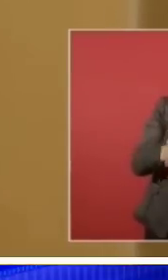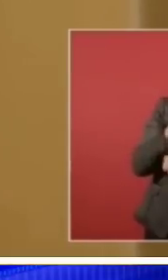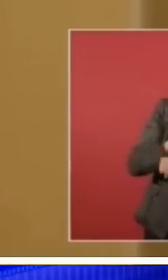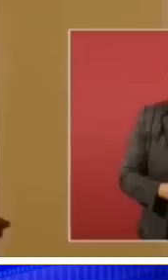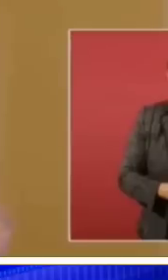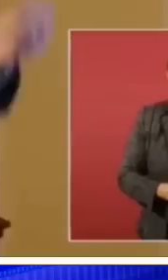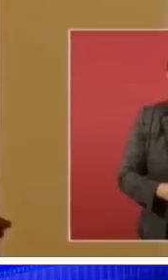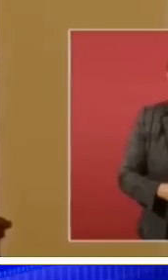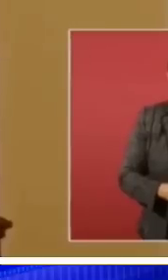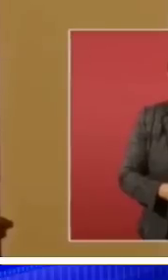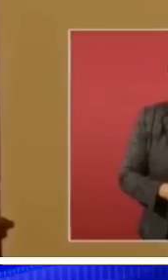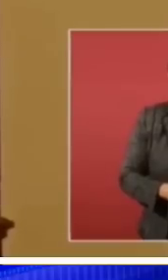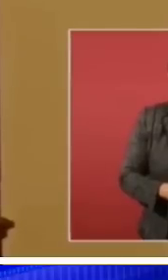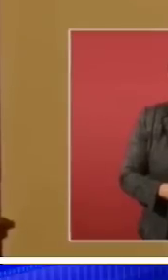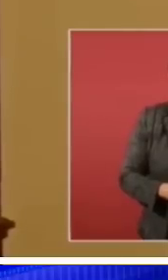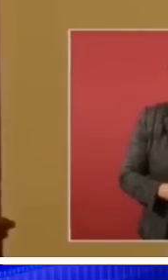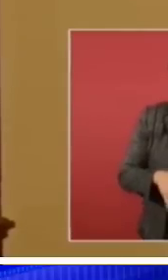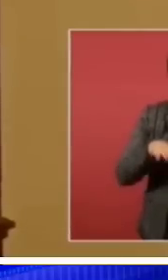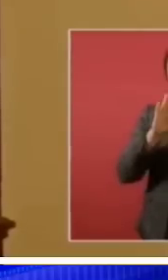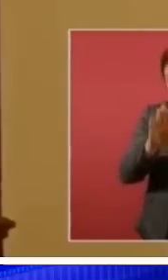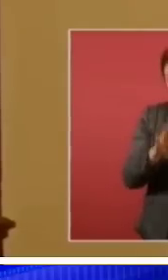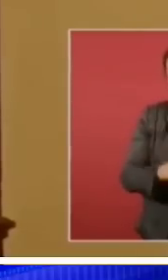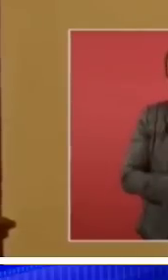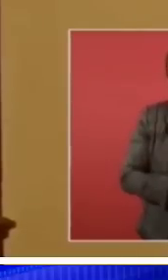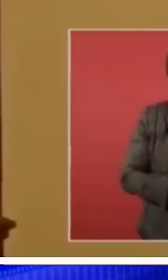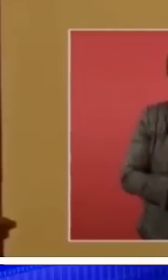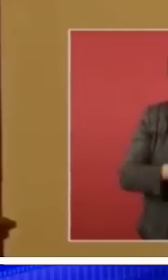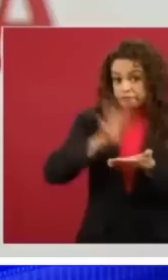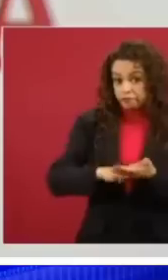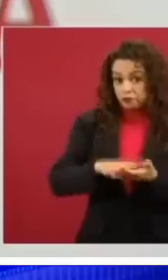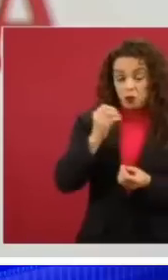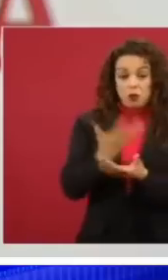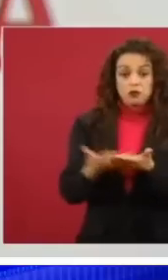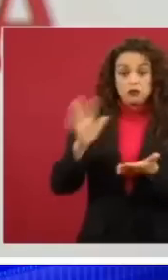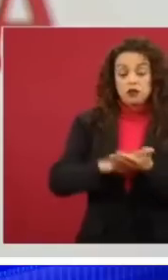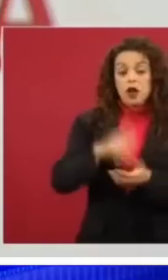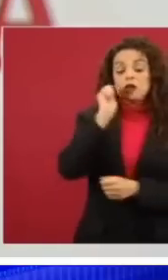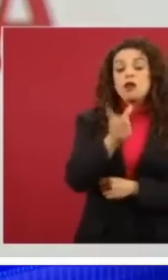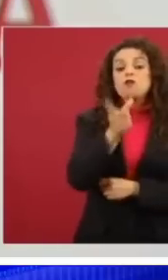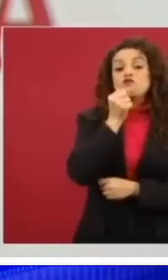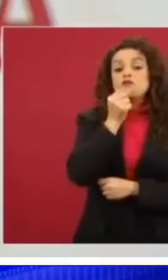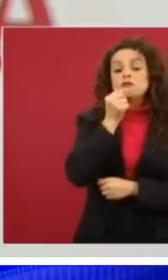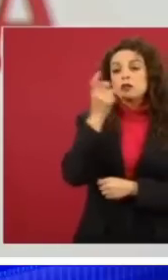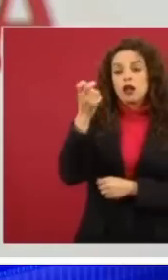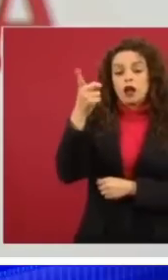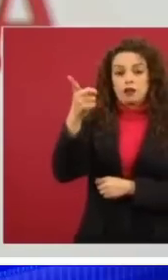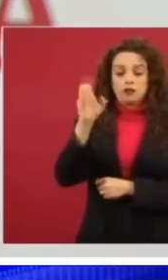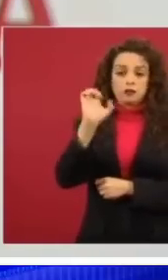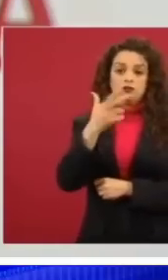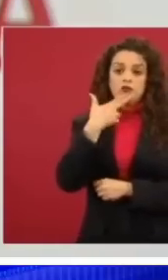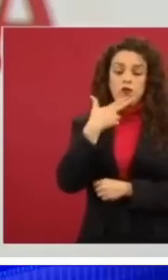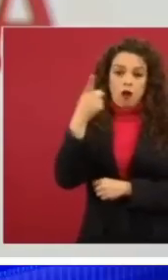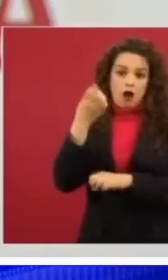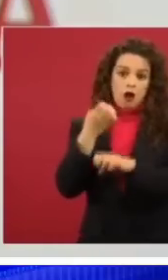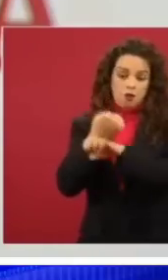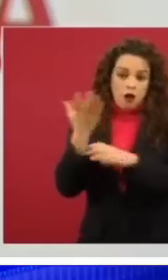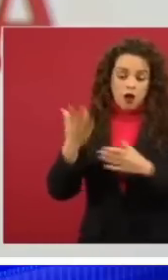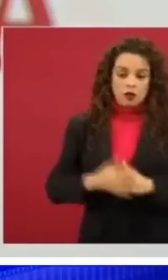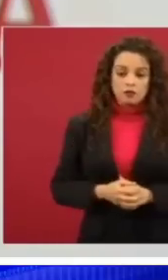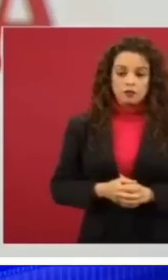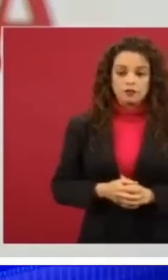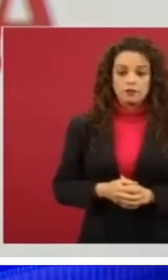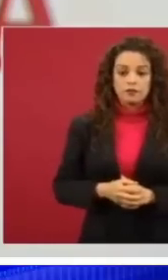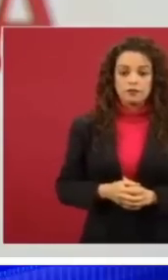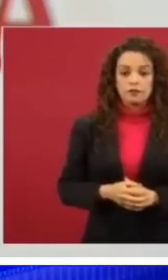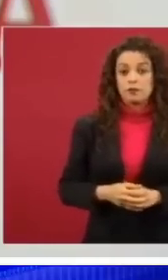juez en donde Pues los libera totalmente de todo esto y ni siquiera considera las agresiones hacia los marinos